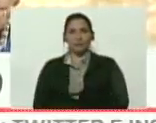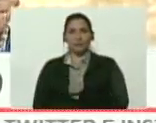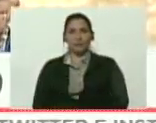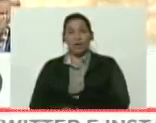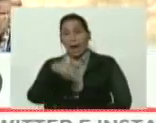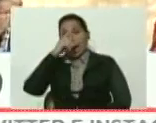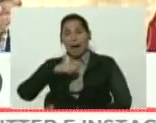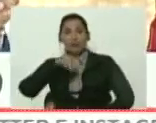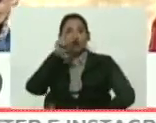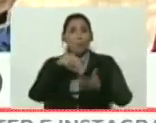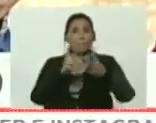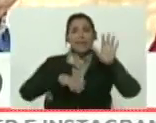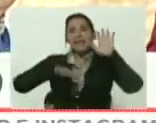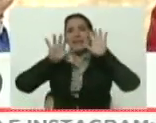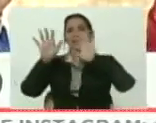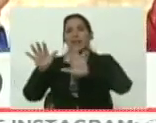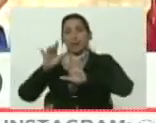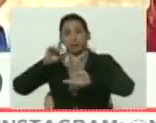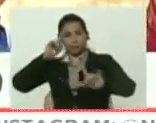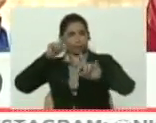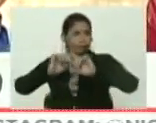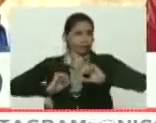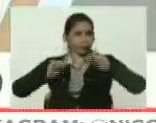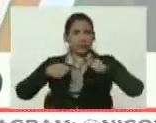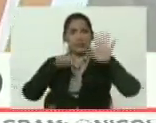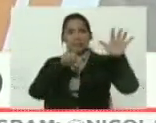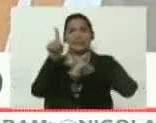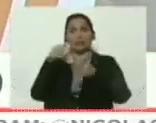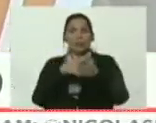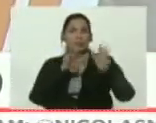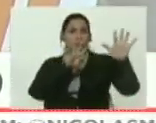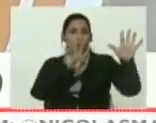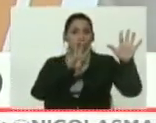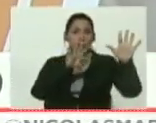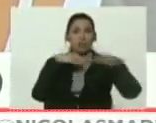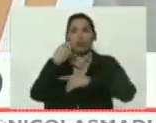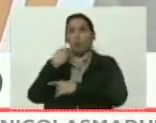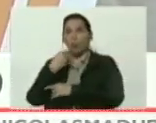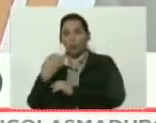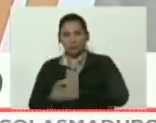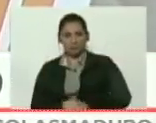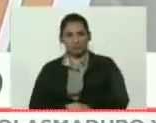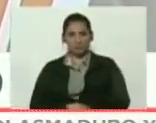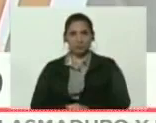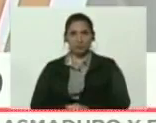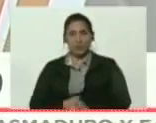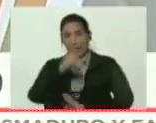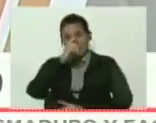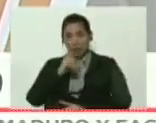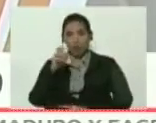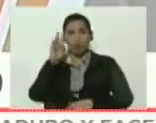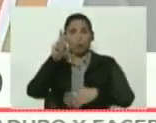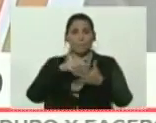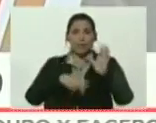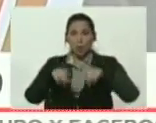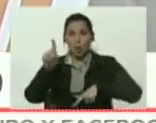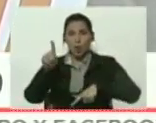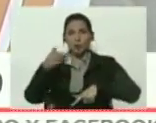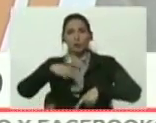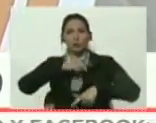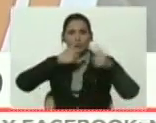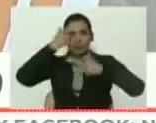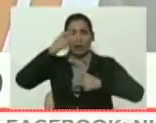Año 2010 arrancamos atendiendo 61.900 jóvenes. Año 2011 con nuestro comandante